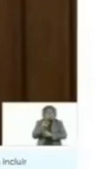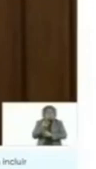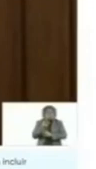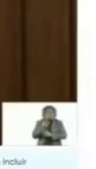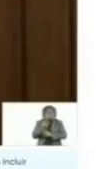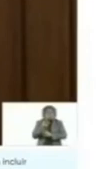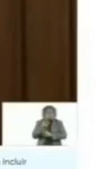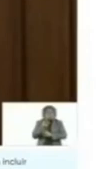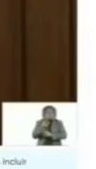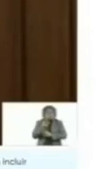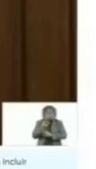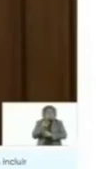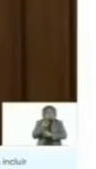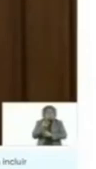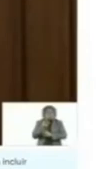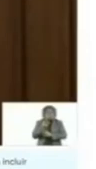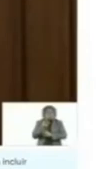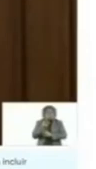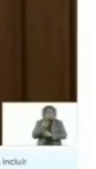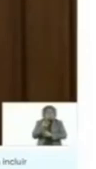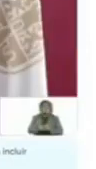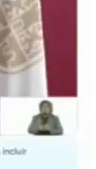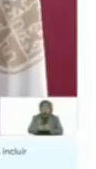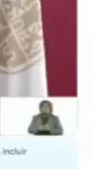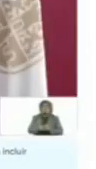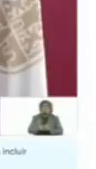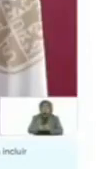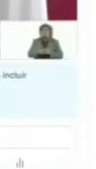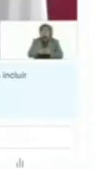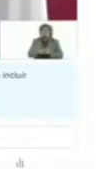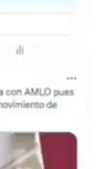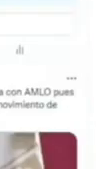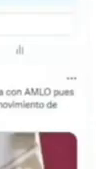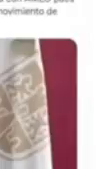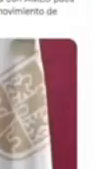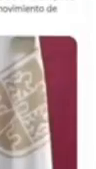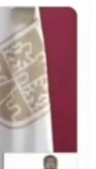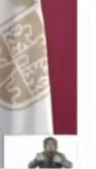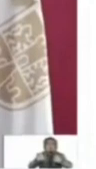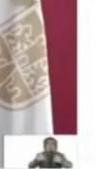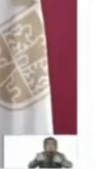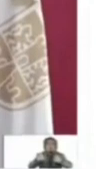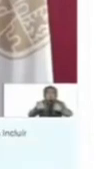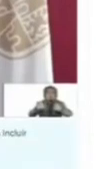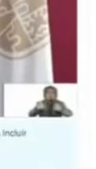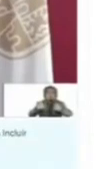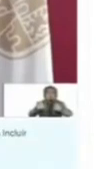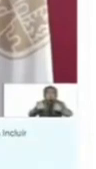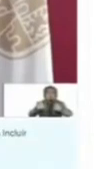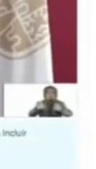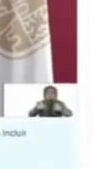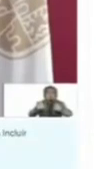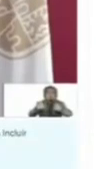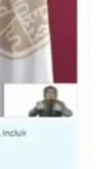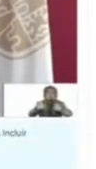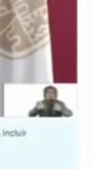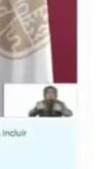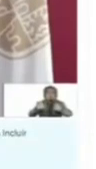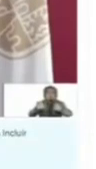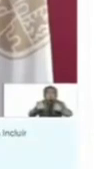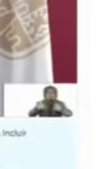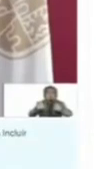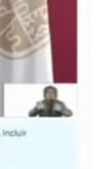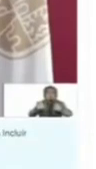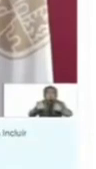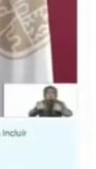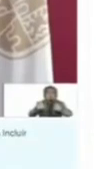hemos dado cuenta de la tibieza de ricardo monreal que ha dicho voy a actuar con prudencia en medio